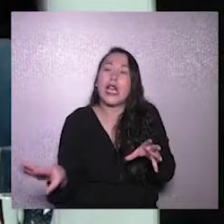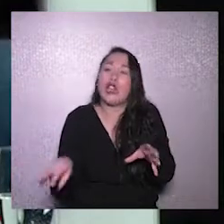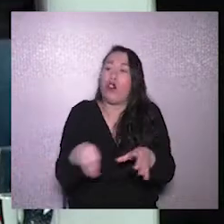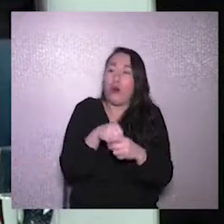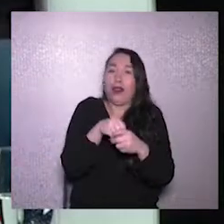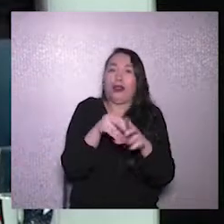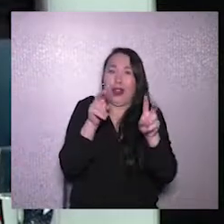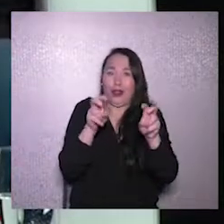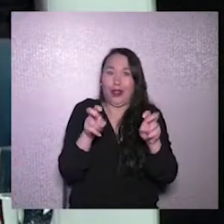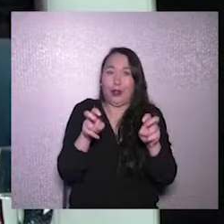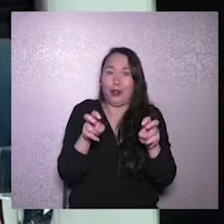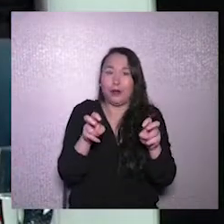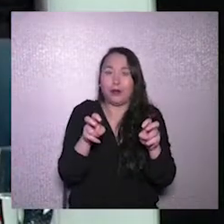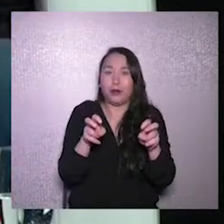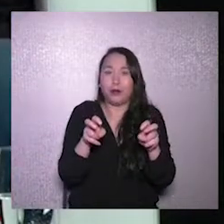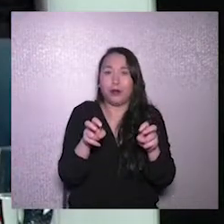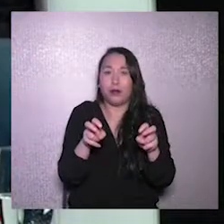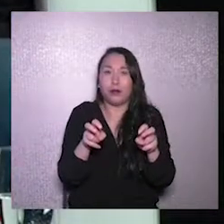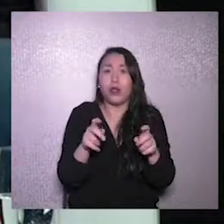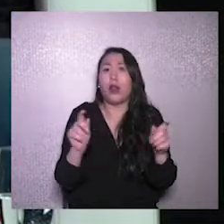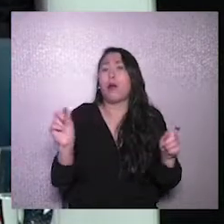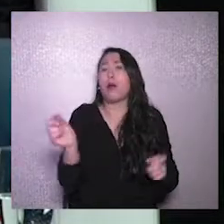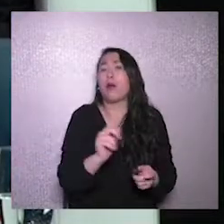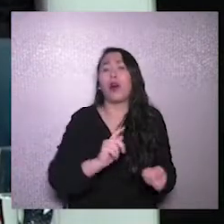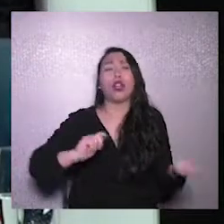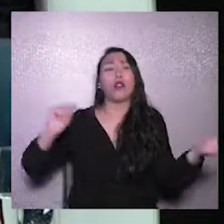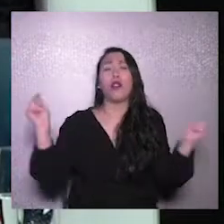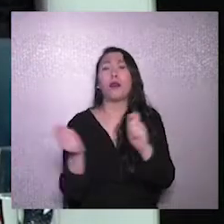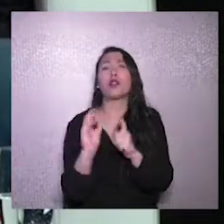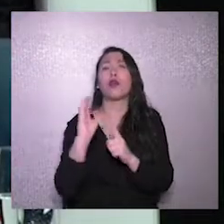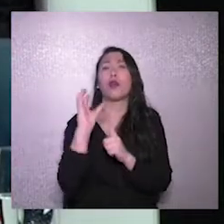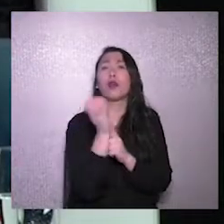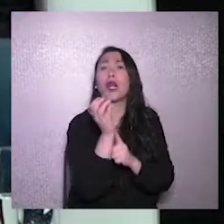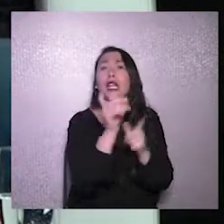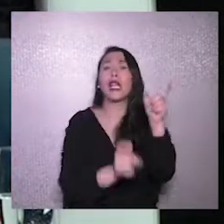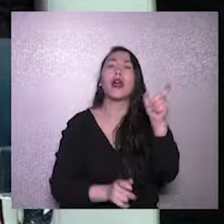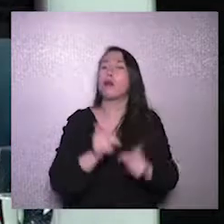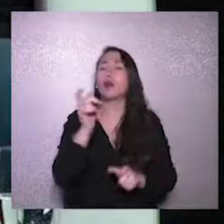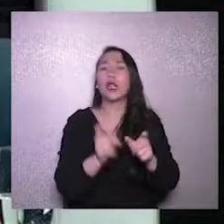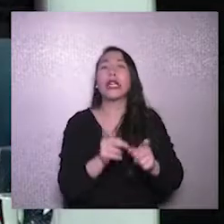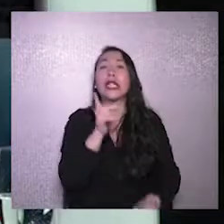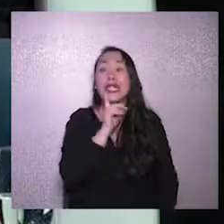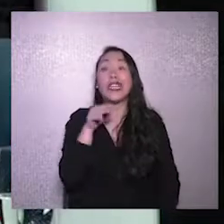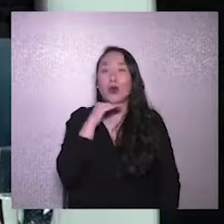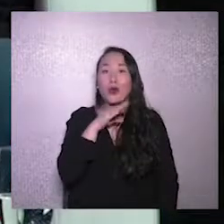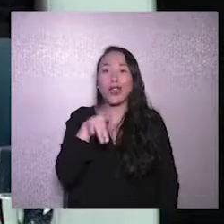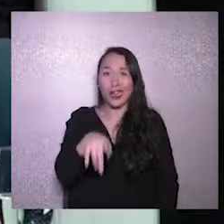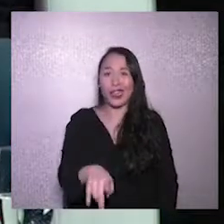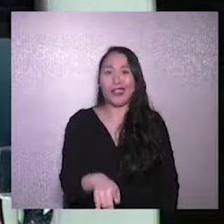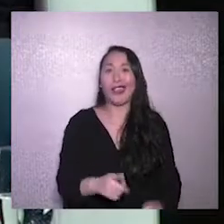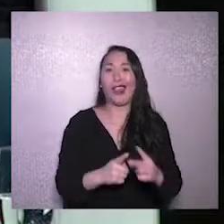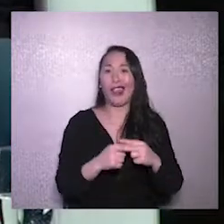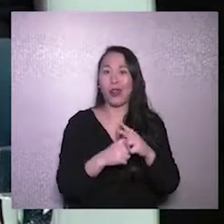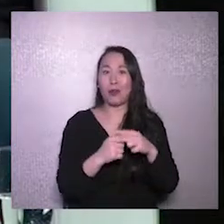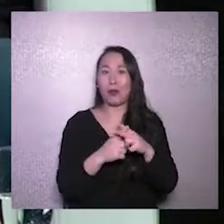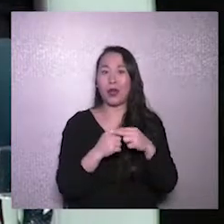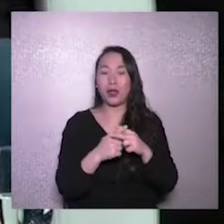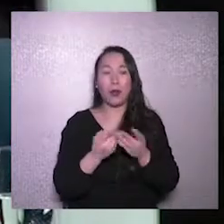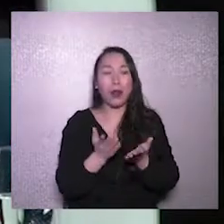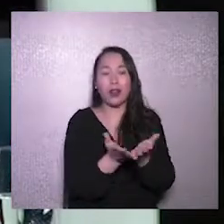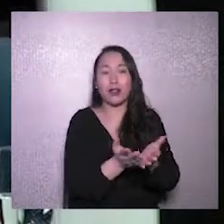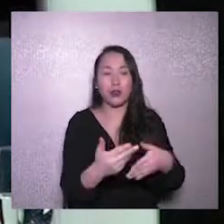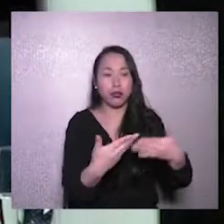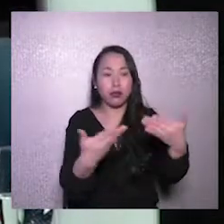tema. Poco se ha gastado en la transformación cultural de las personas que tienen que instrumentalizar estas herramientas para el servicio de las